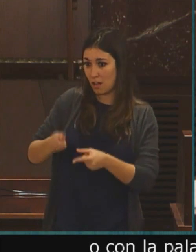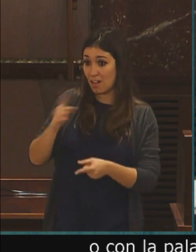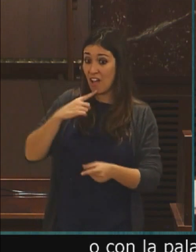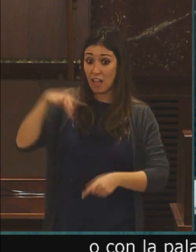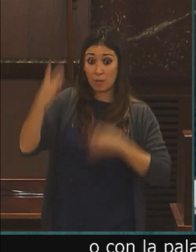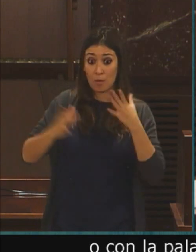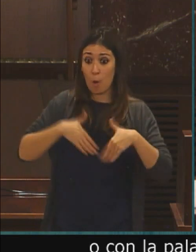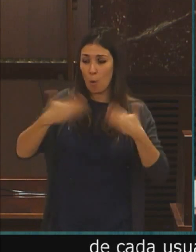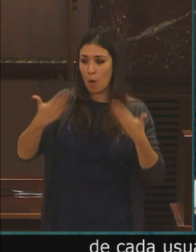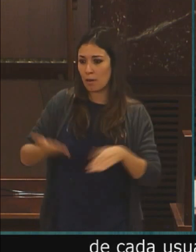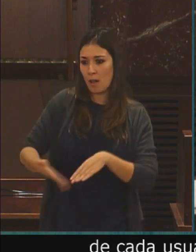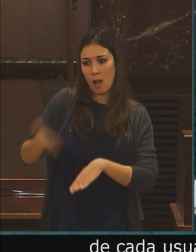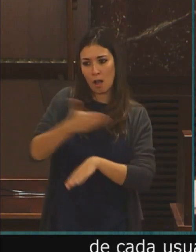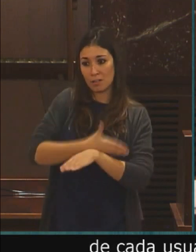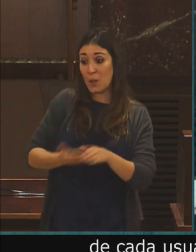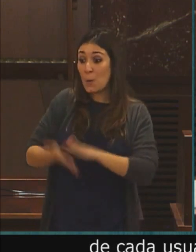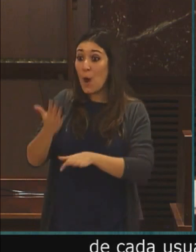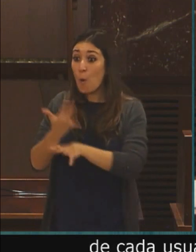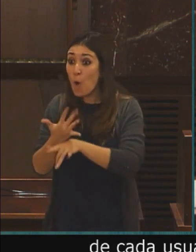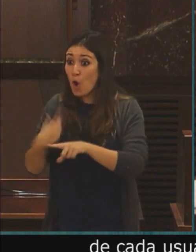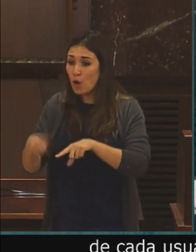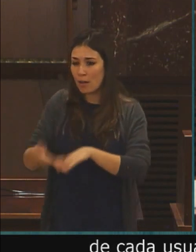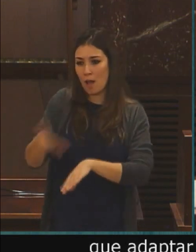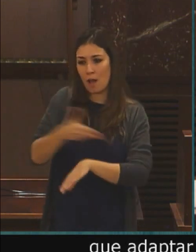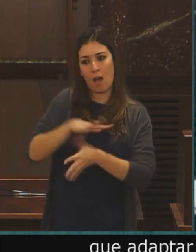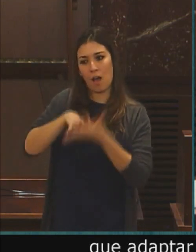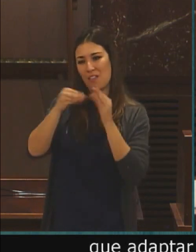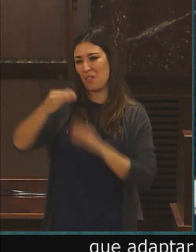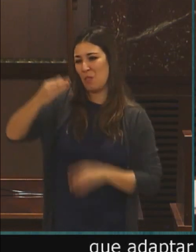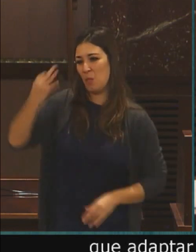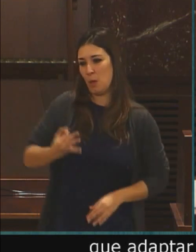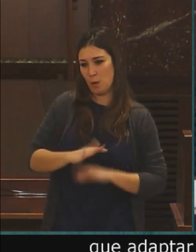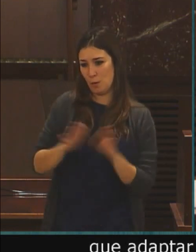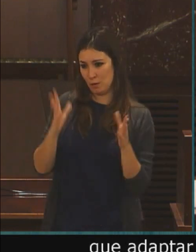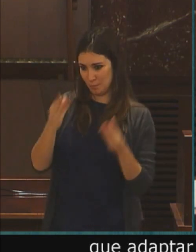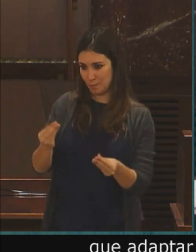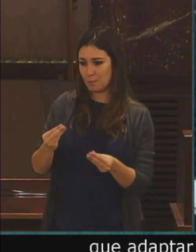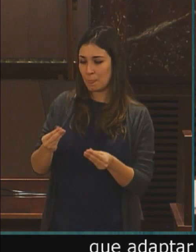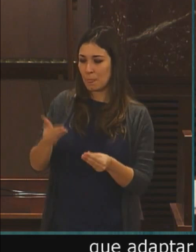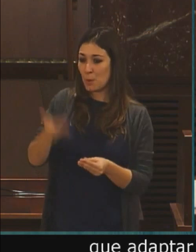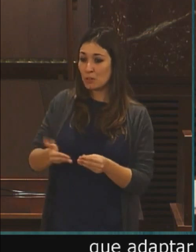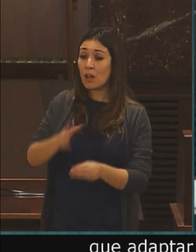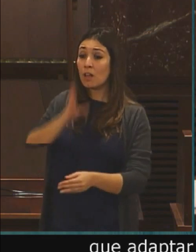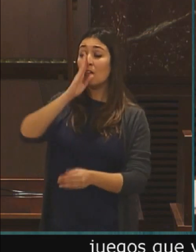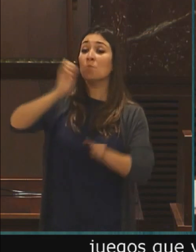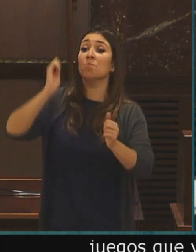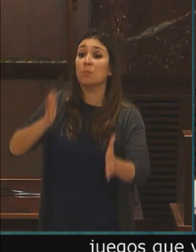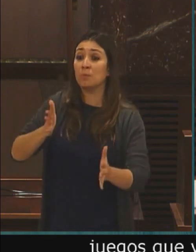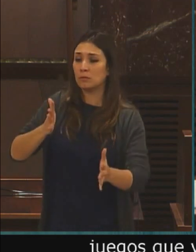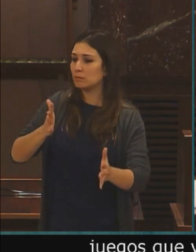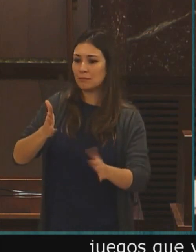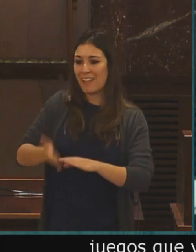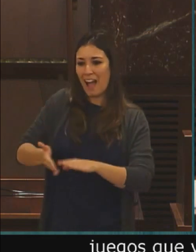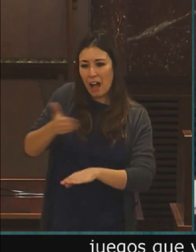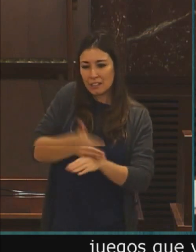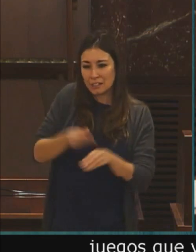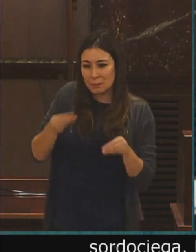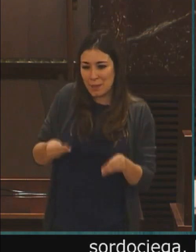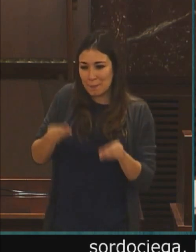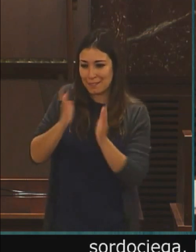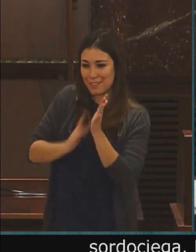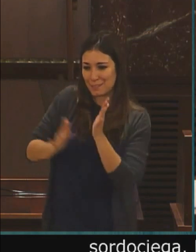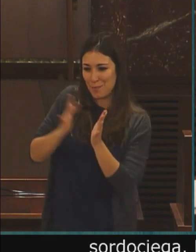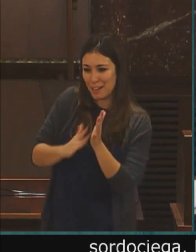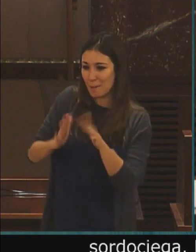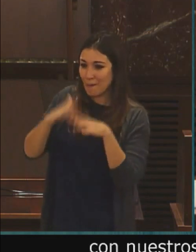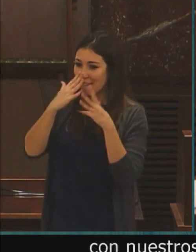las actividades y juegos que vaya a realizar la persona sordociega. La anticipación de tareas con nuestros usuarios es imprescindible. No podemos hacer que